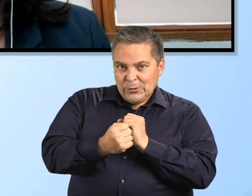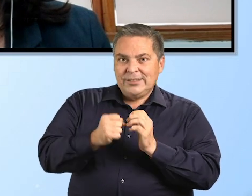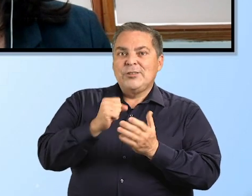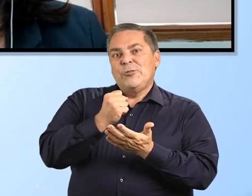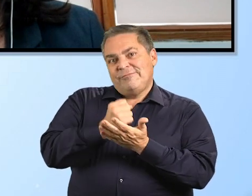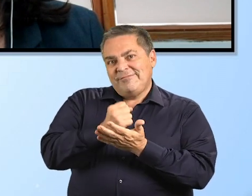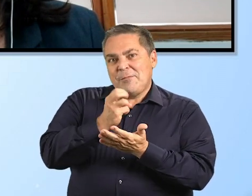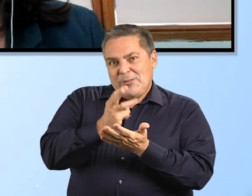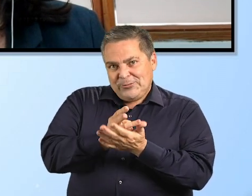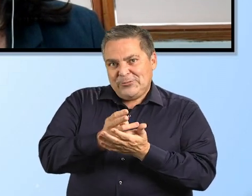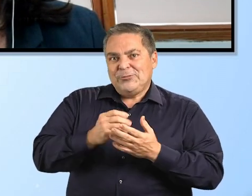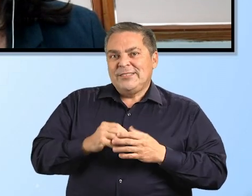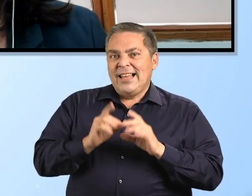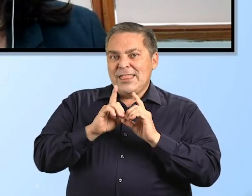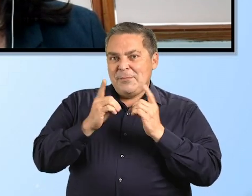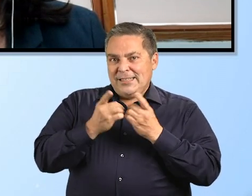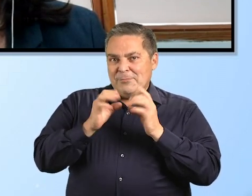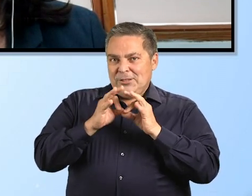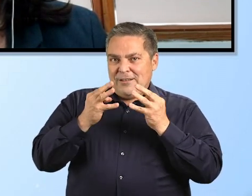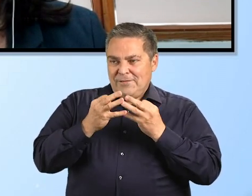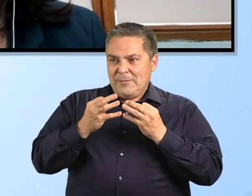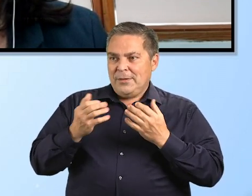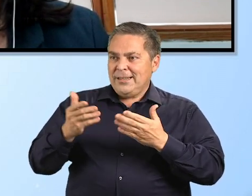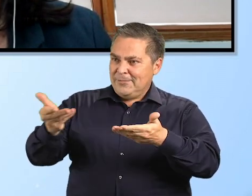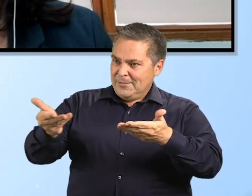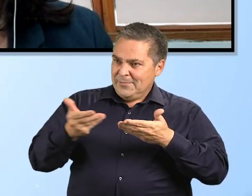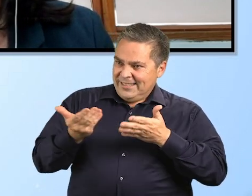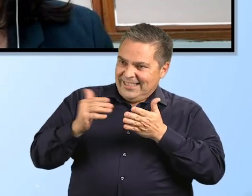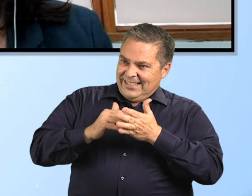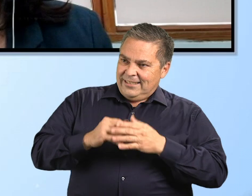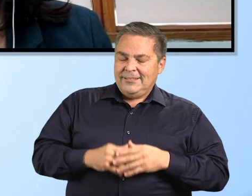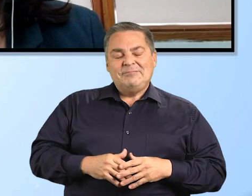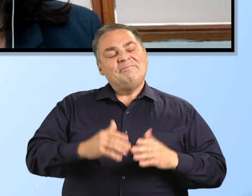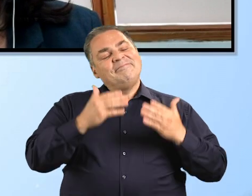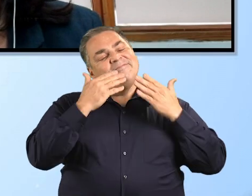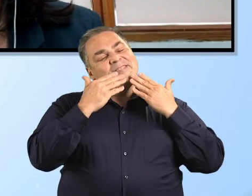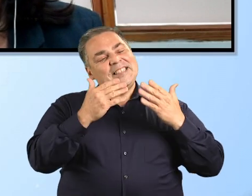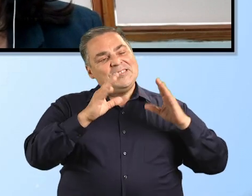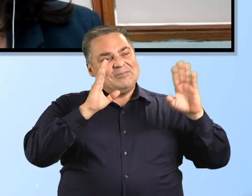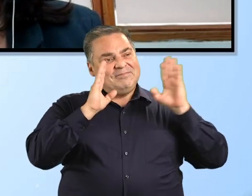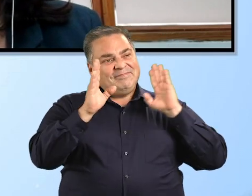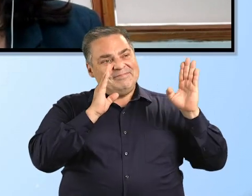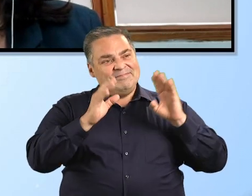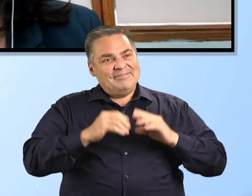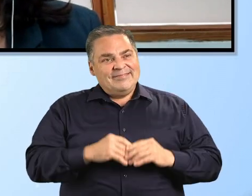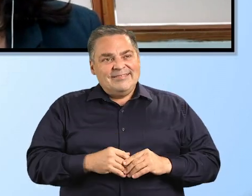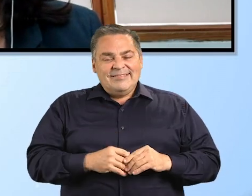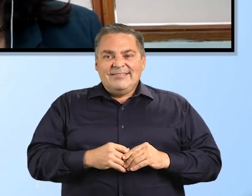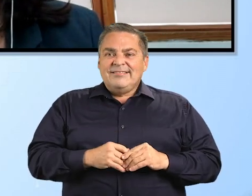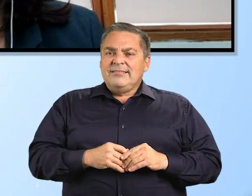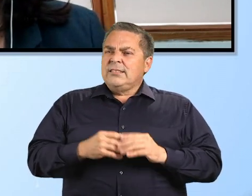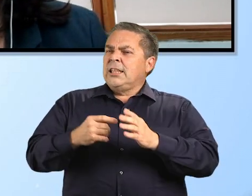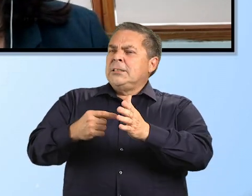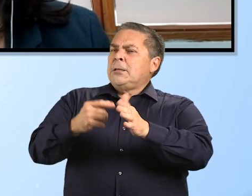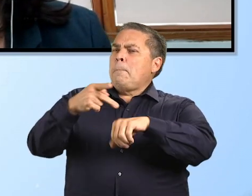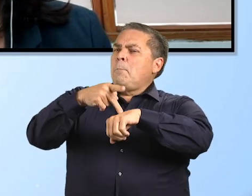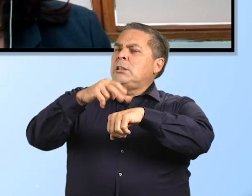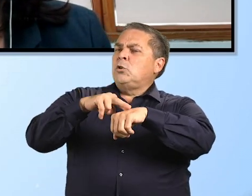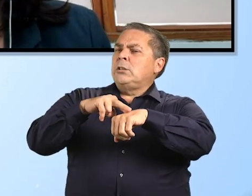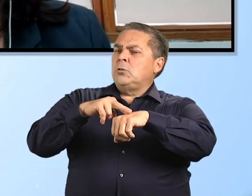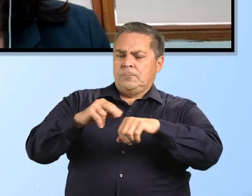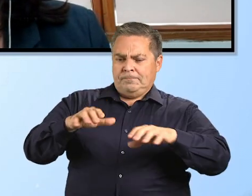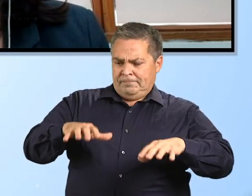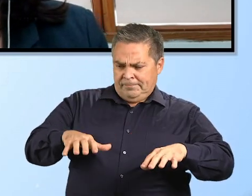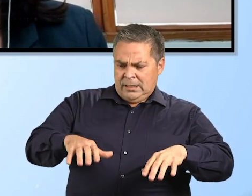Familia. Bienvenida nuevamente, Nancy, a Tribunales Informa. Gracias, saludos. ¿Cuáles son los requisitos para adoptar en